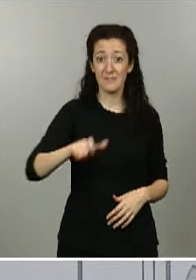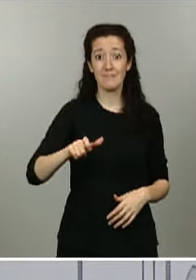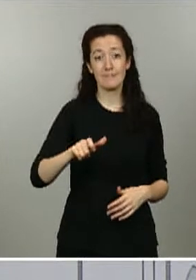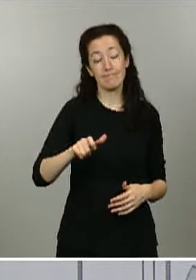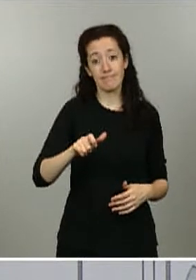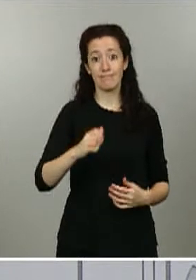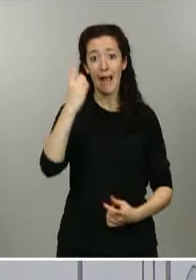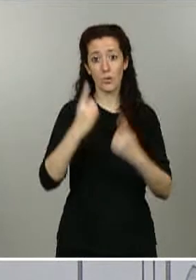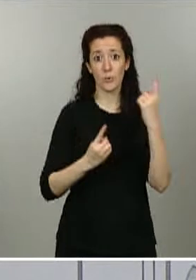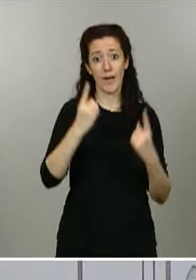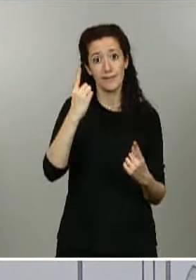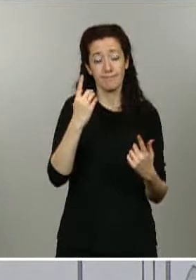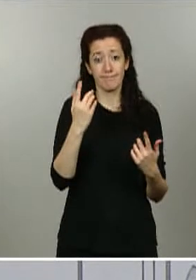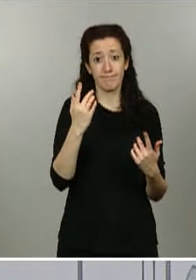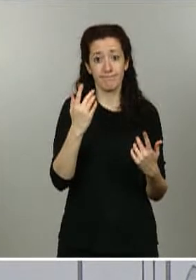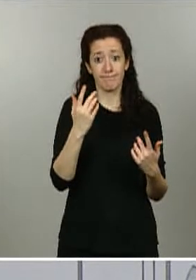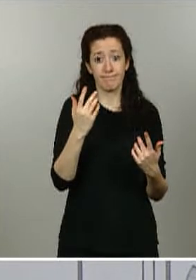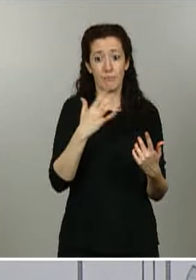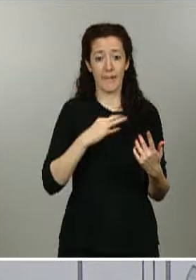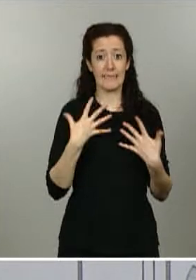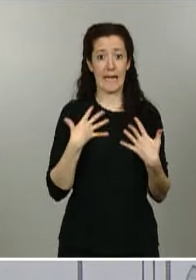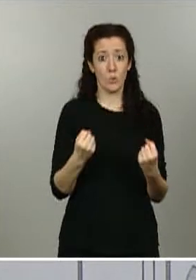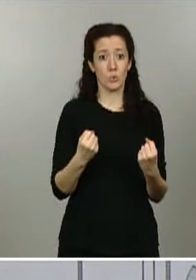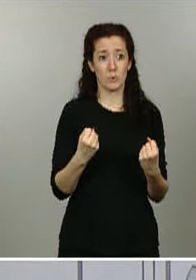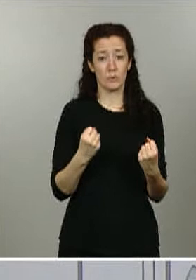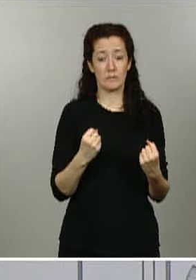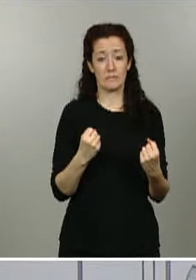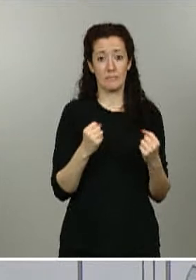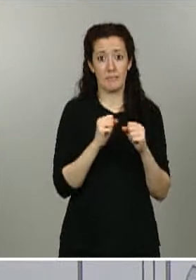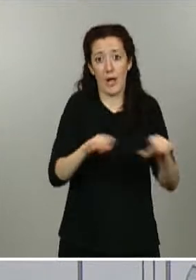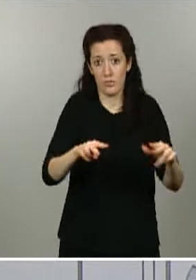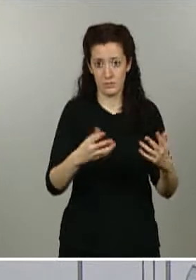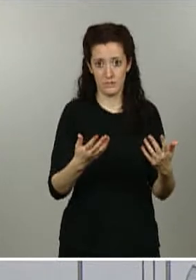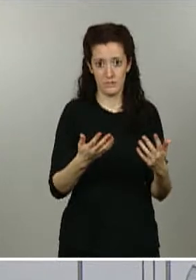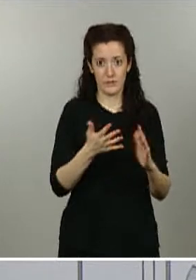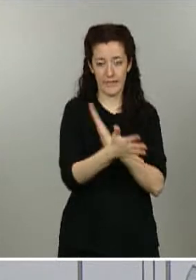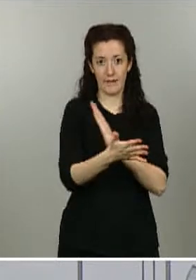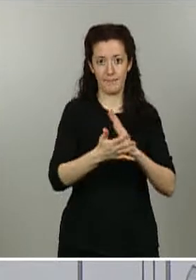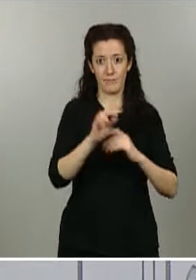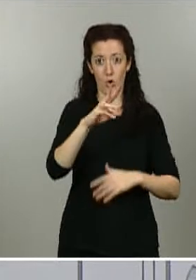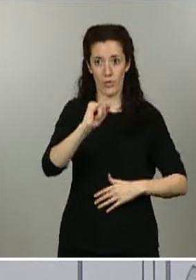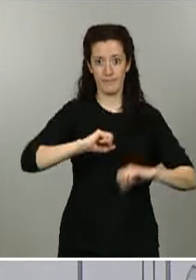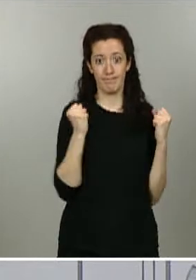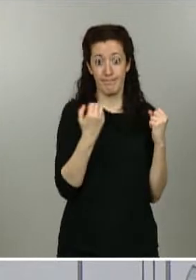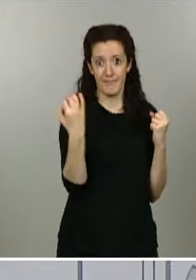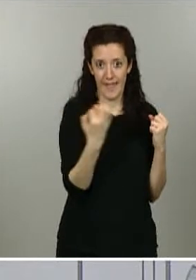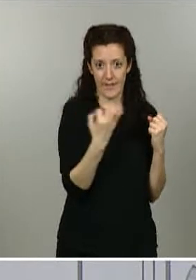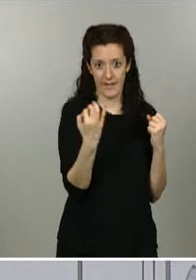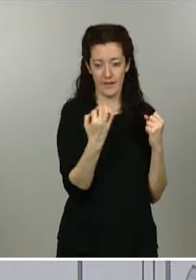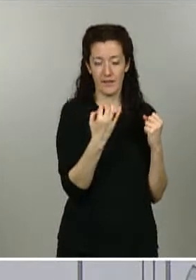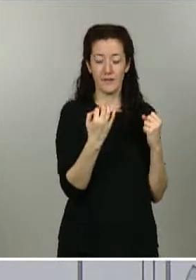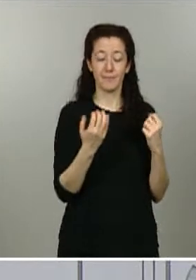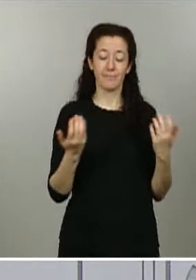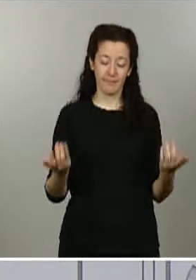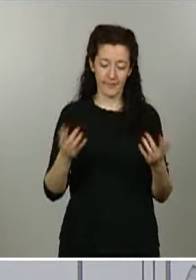un ingreso en UCI. Y eso no implicaría que hay más transmisión. Sí que es cierto que si hay más transmisión tendremos más casos, y algunos de